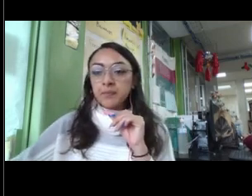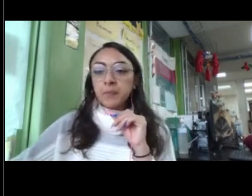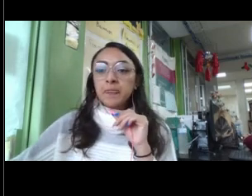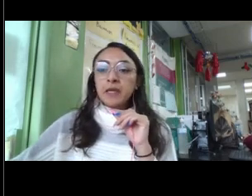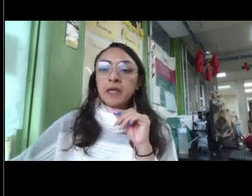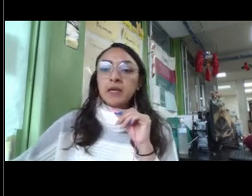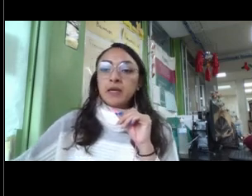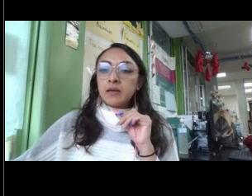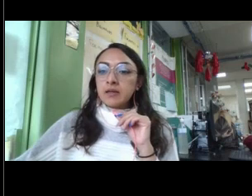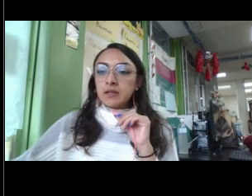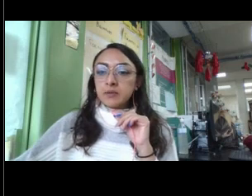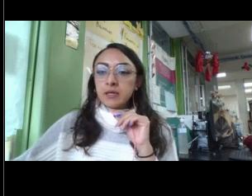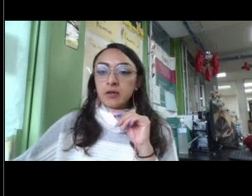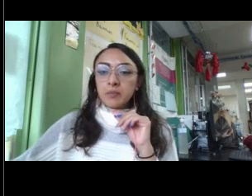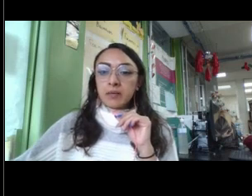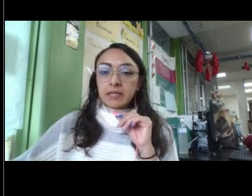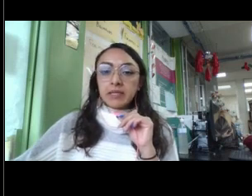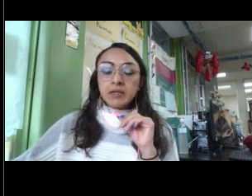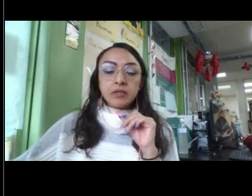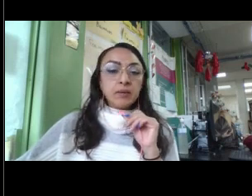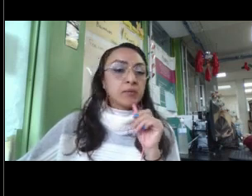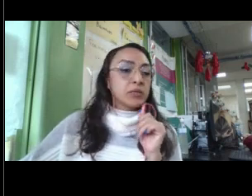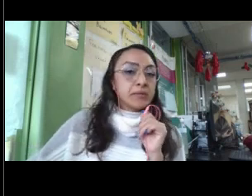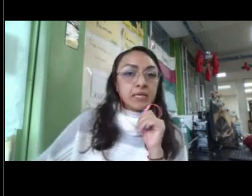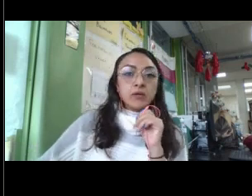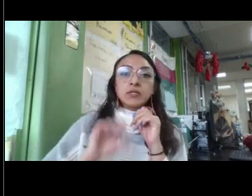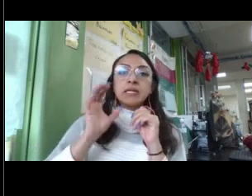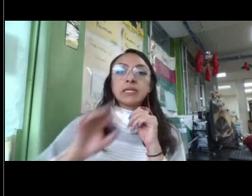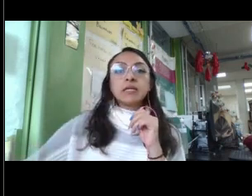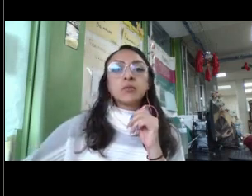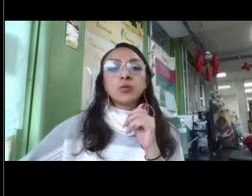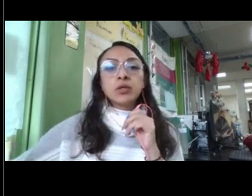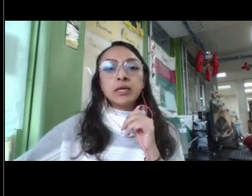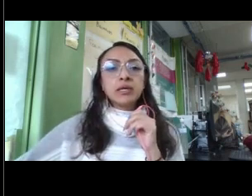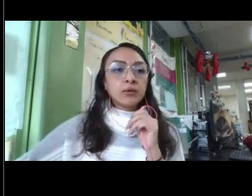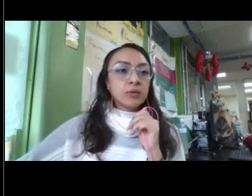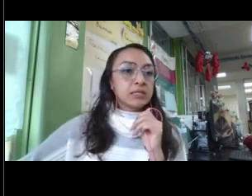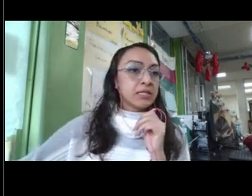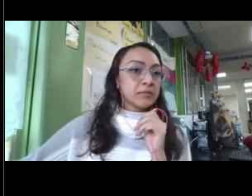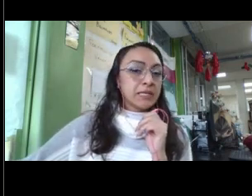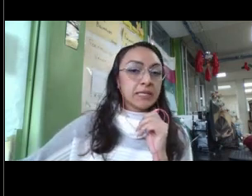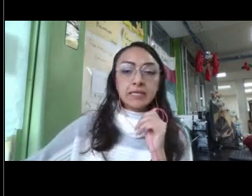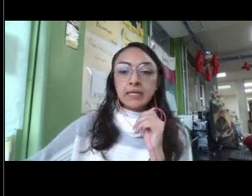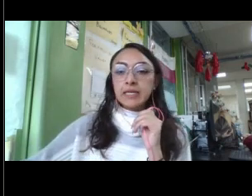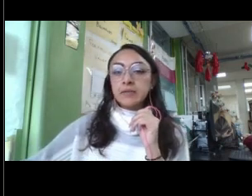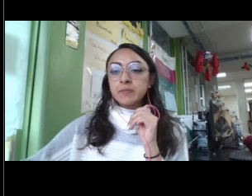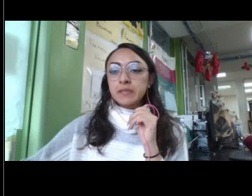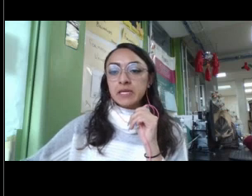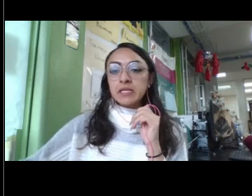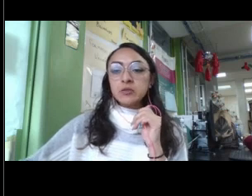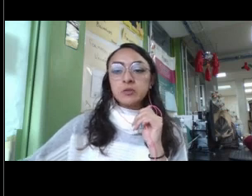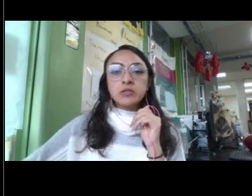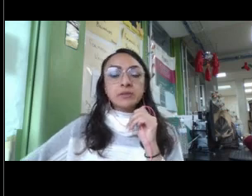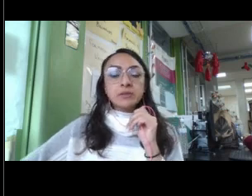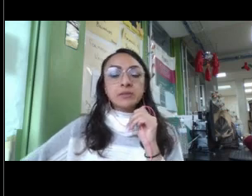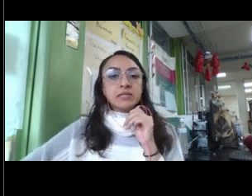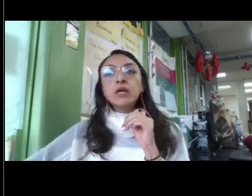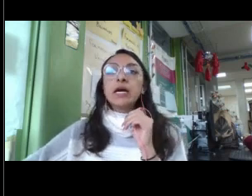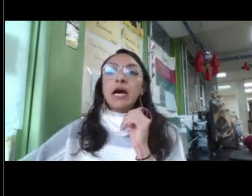Bien, les voy a compartir el día de hoy. Ya vamos a empezar como tal en el módulo de lengua de señas mexicana. La vez pasada